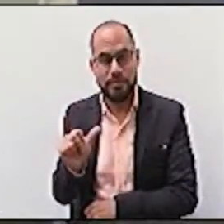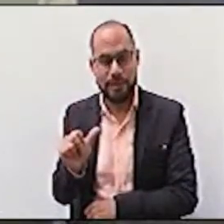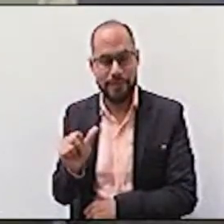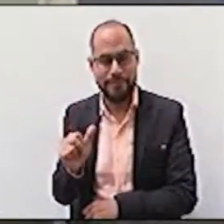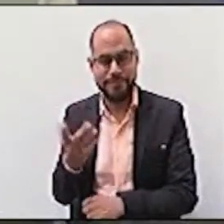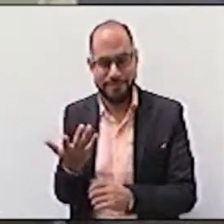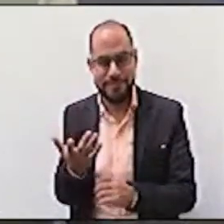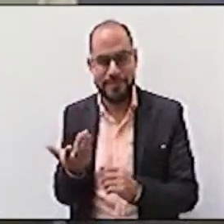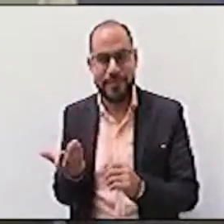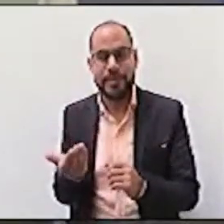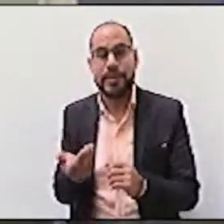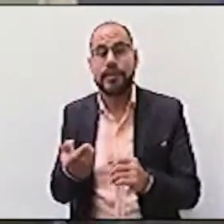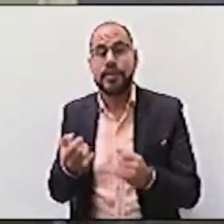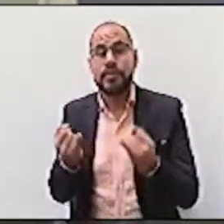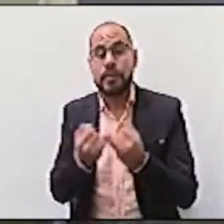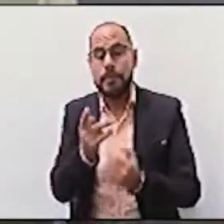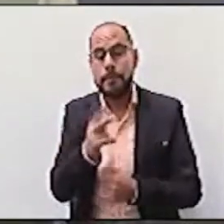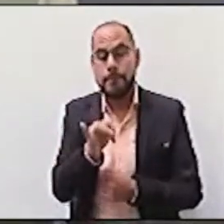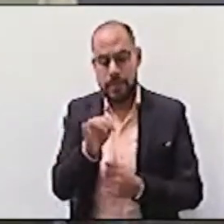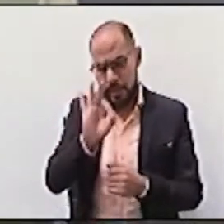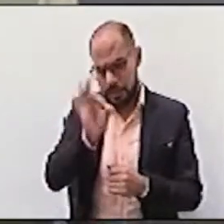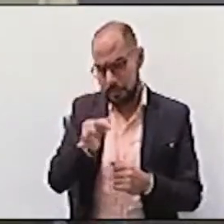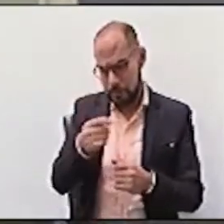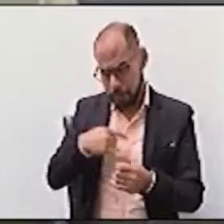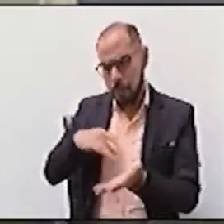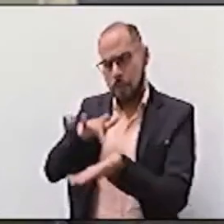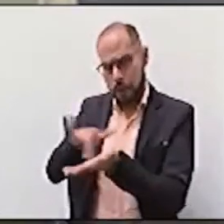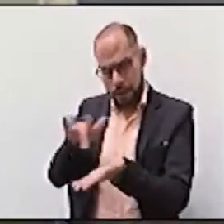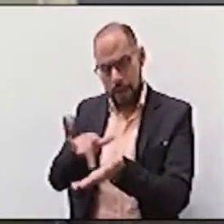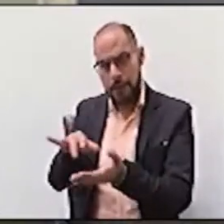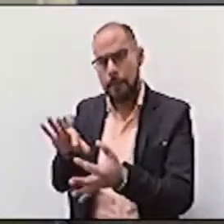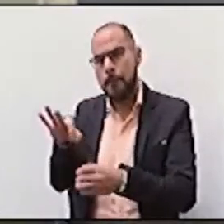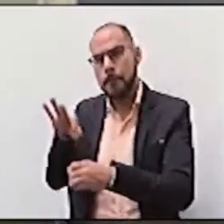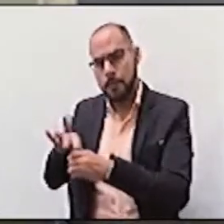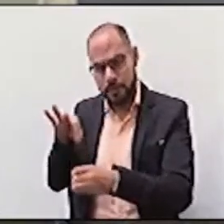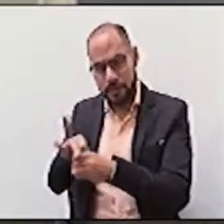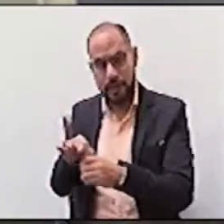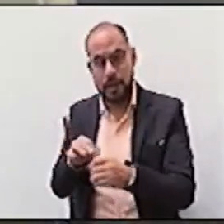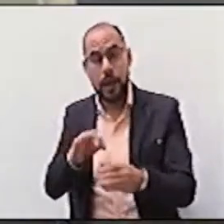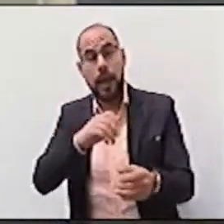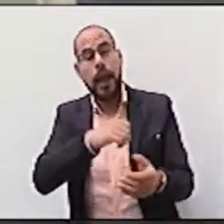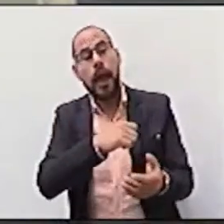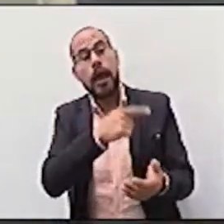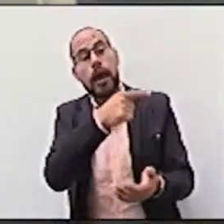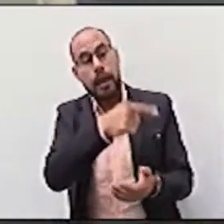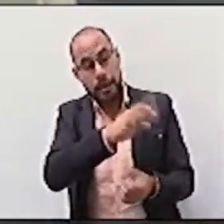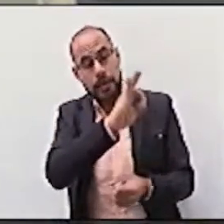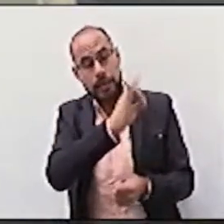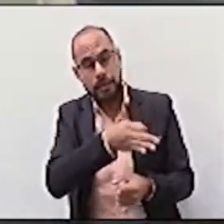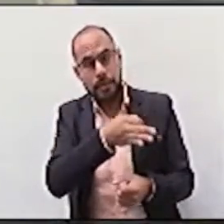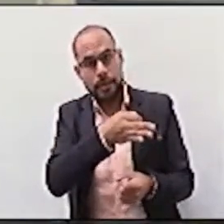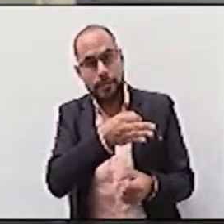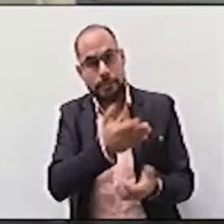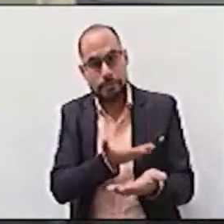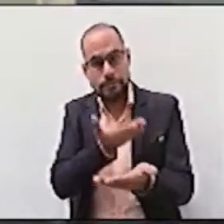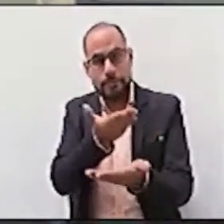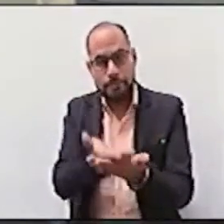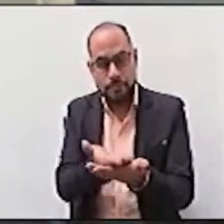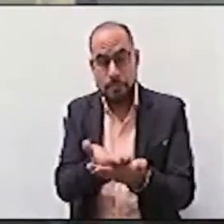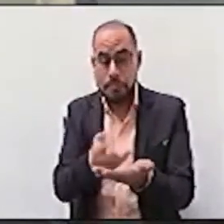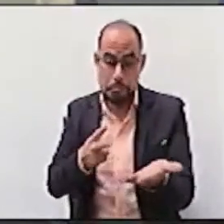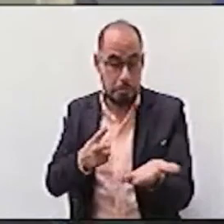dirigencia nacional del PRI, estaría dispuesta a acompañar, si esa fuese la voluntad de la